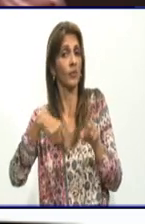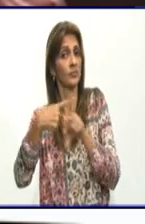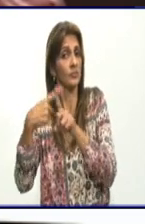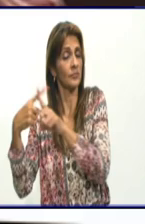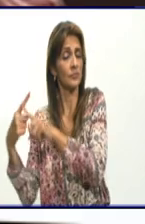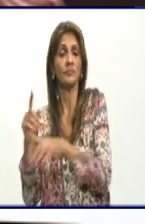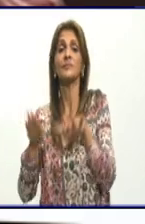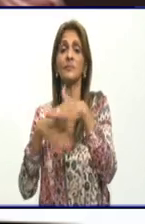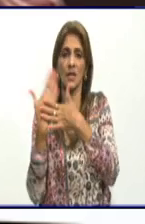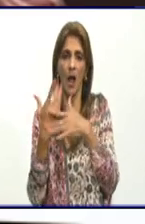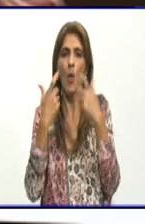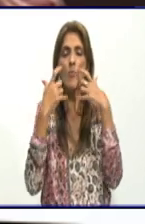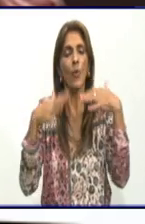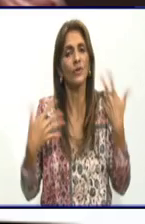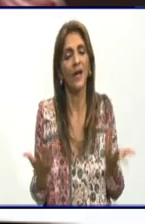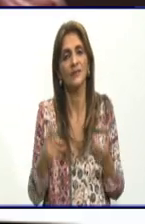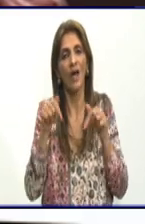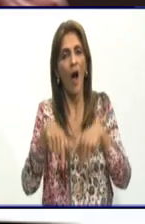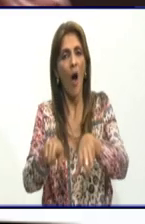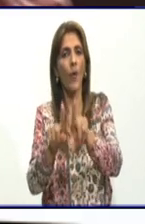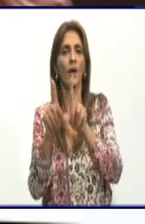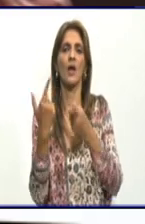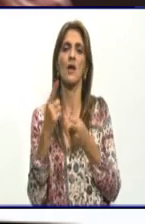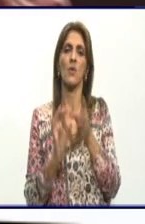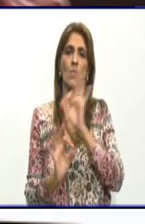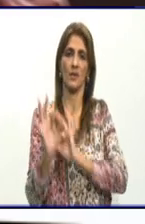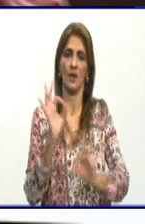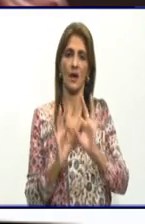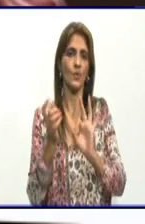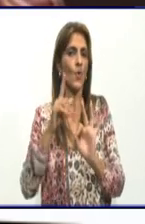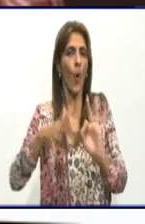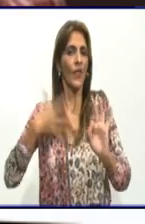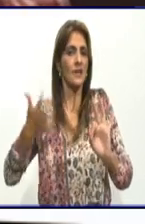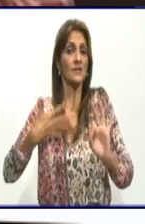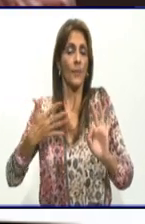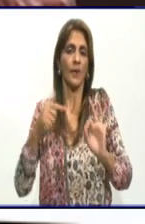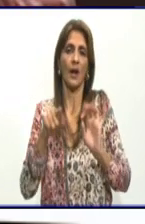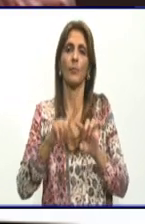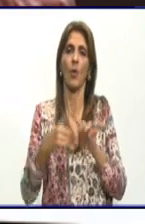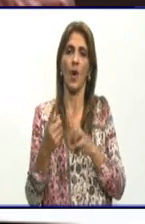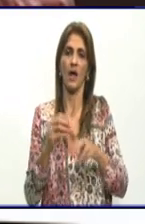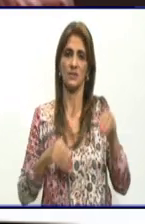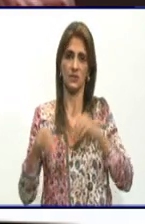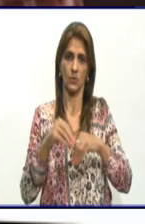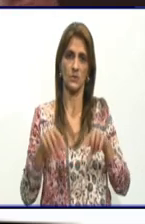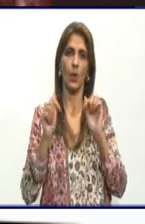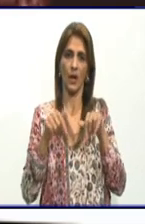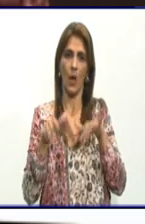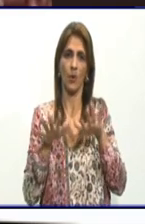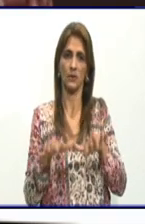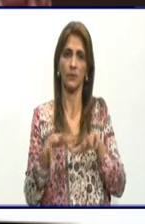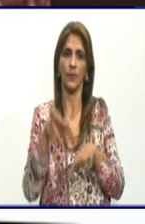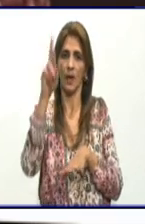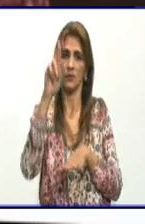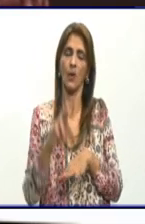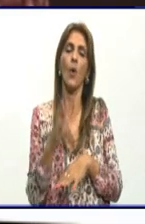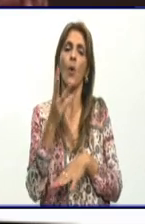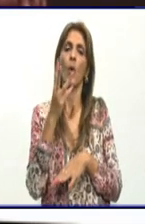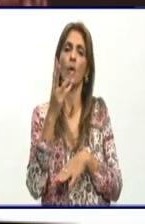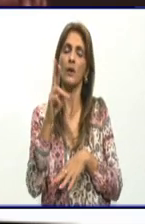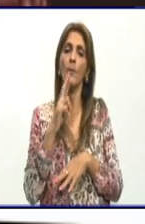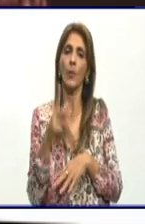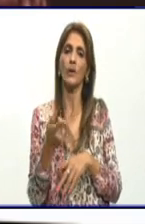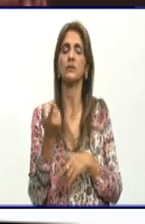es cuidarnos, lo importante es no desesperarnos ante esta situación que hoy vive la provincia de Granma. Reitero,